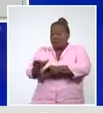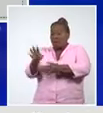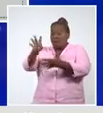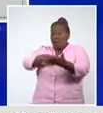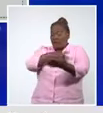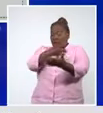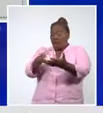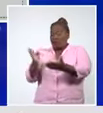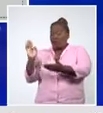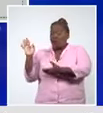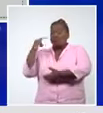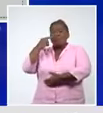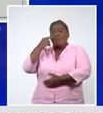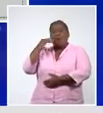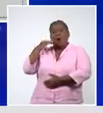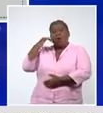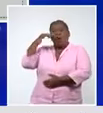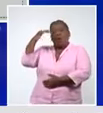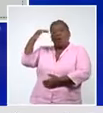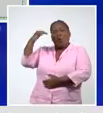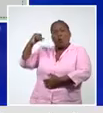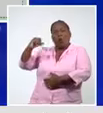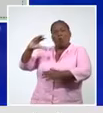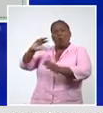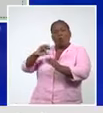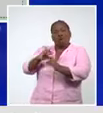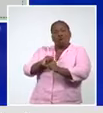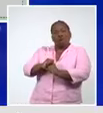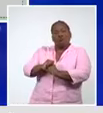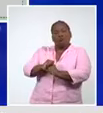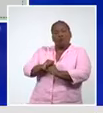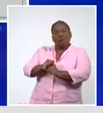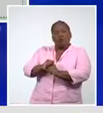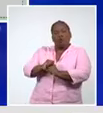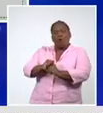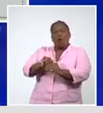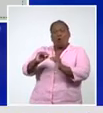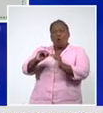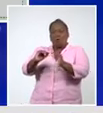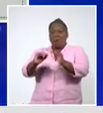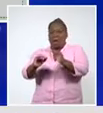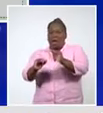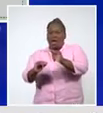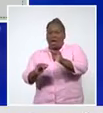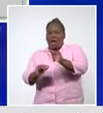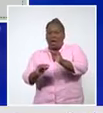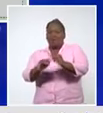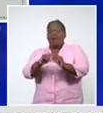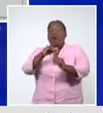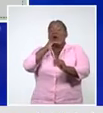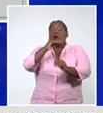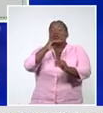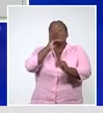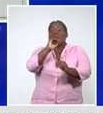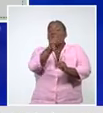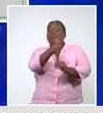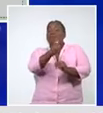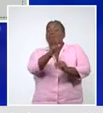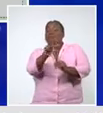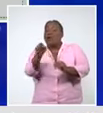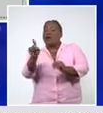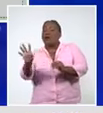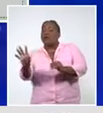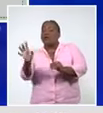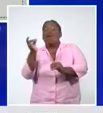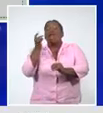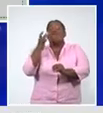el color más oscuro de 15 a 18, de ahí va bajando. El azul de 10 a 14, el verde de 5 a